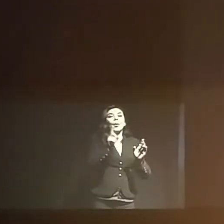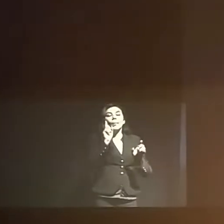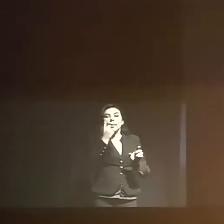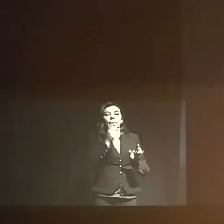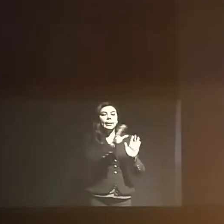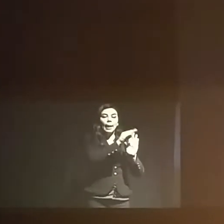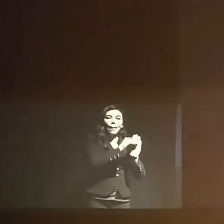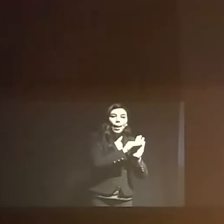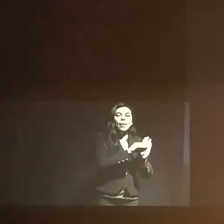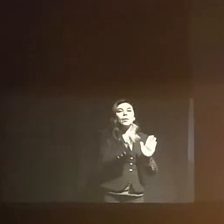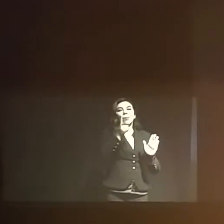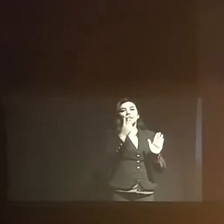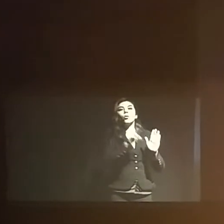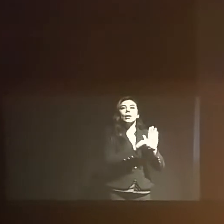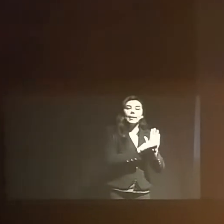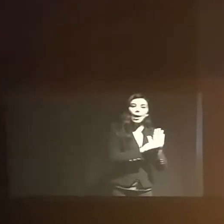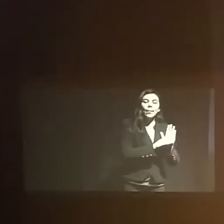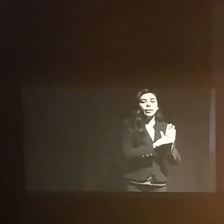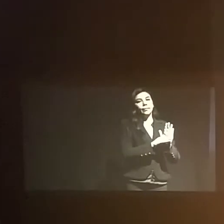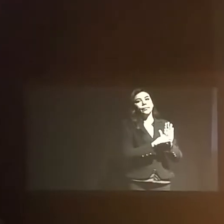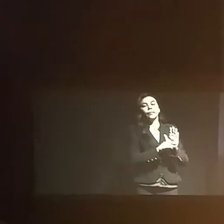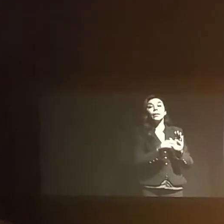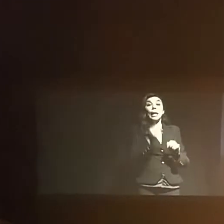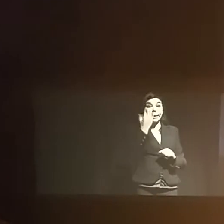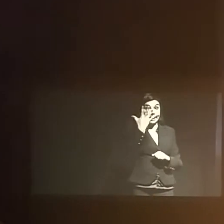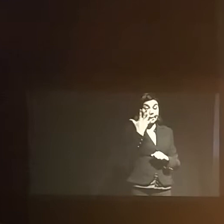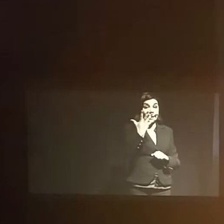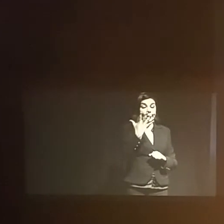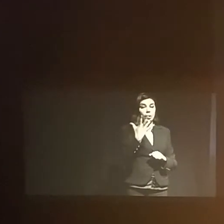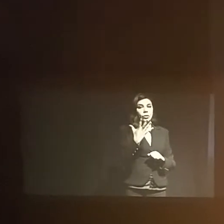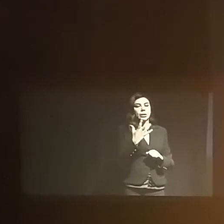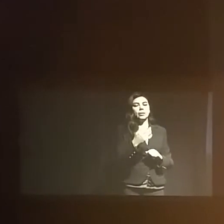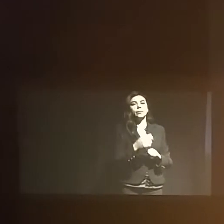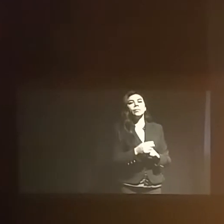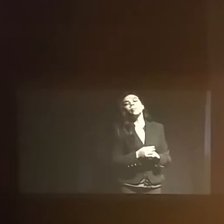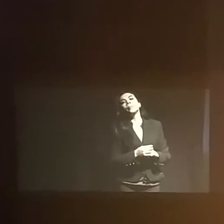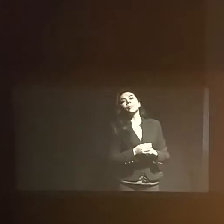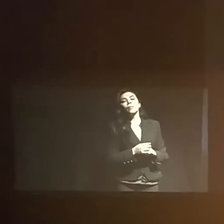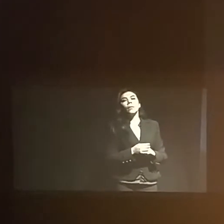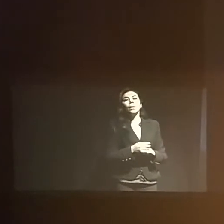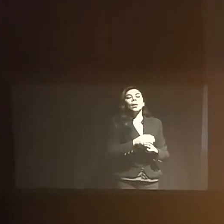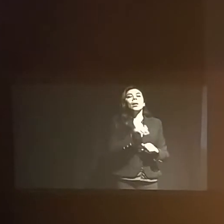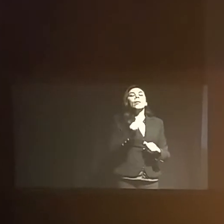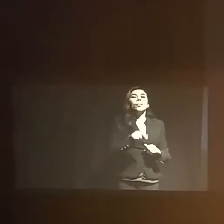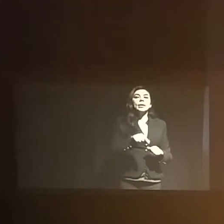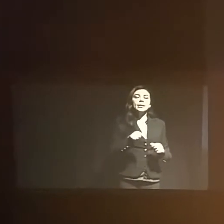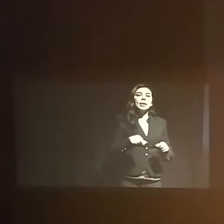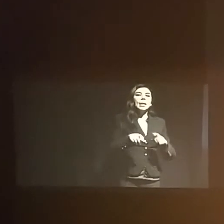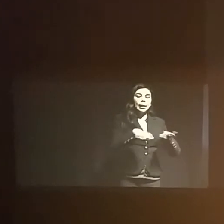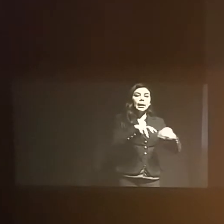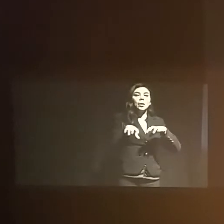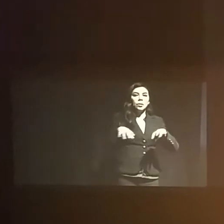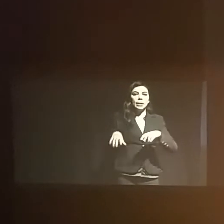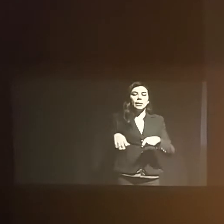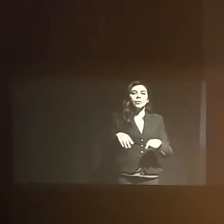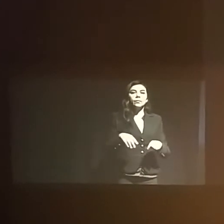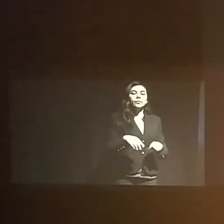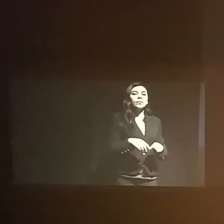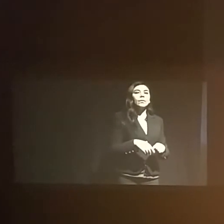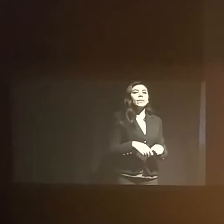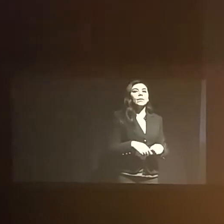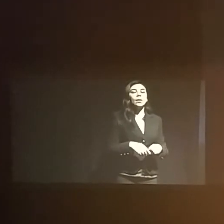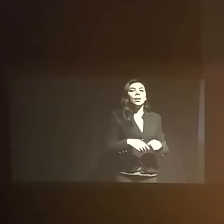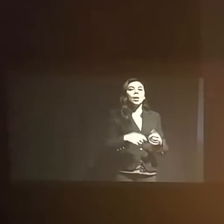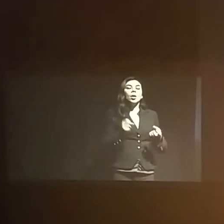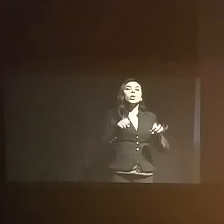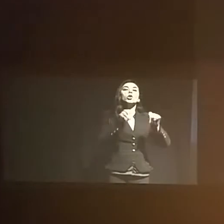estar considerado. Y el quinto elemento, que de alguna manera en parte puede ser esta actividad, es el de la